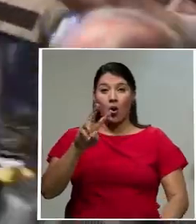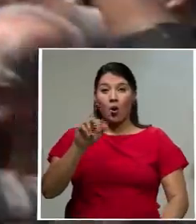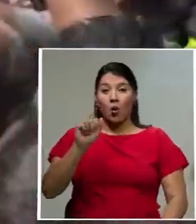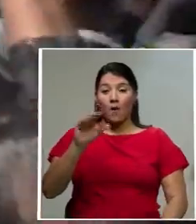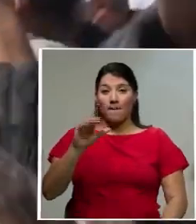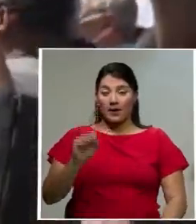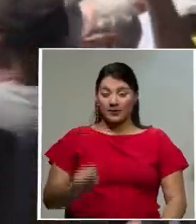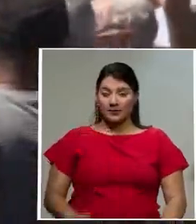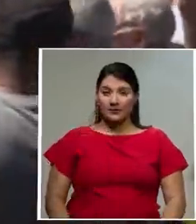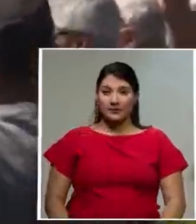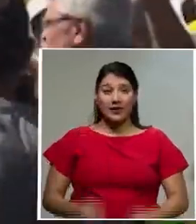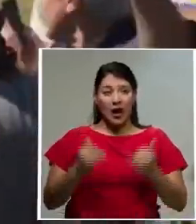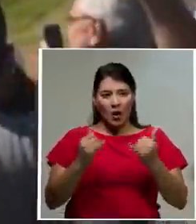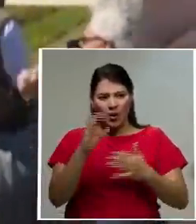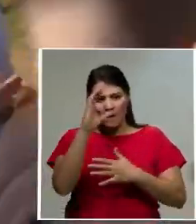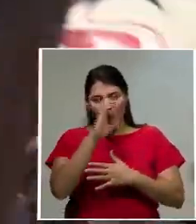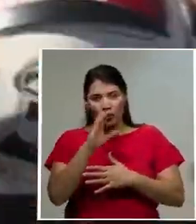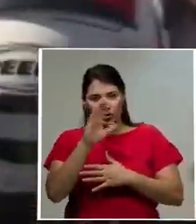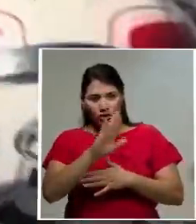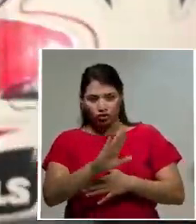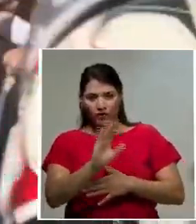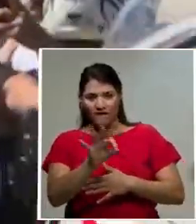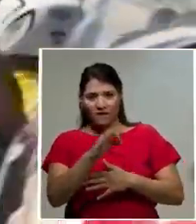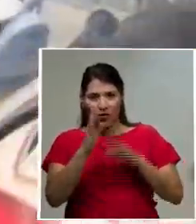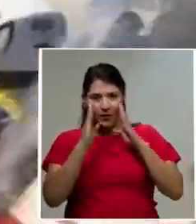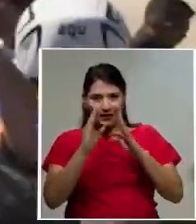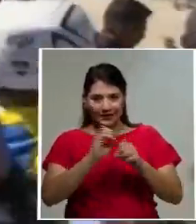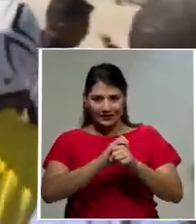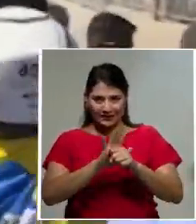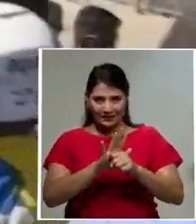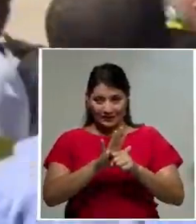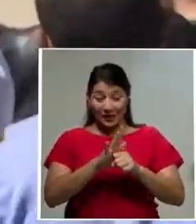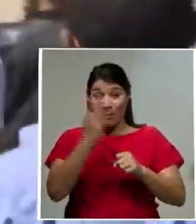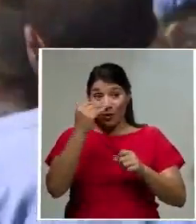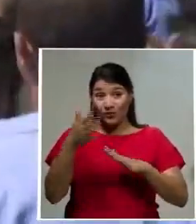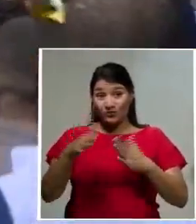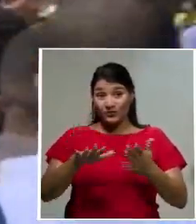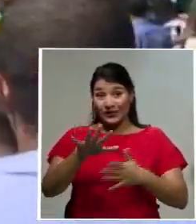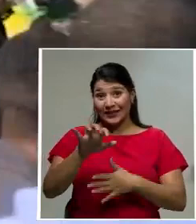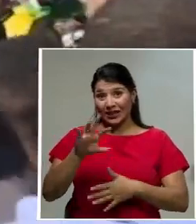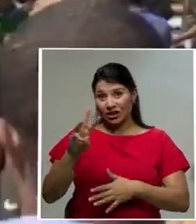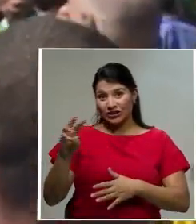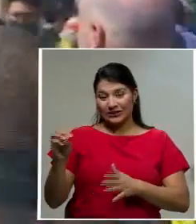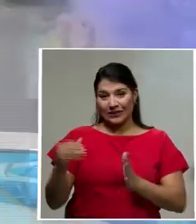fracaso de su gestión de la pandemia, que se ha cobrado más de 560,000 vidas.